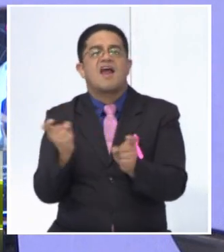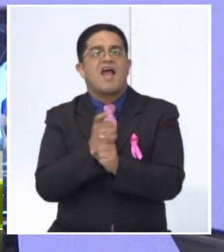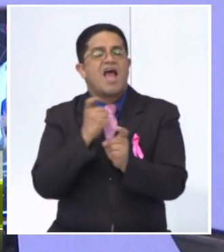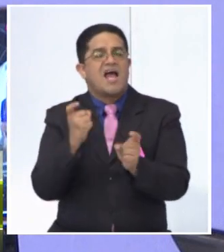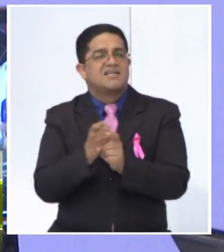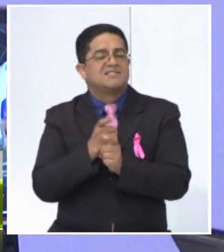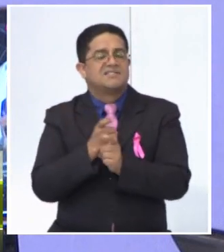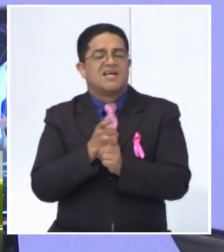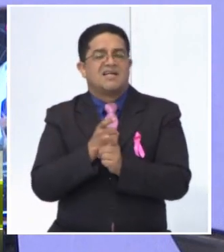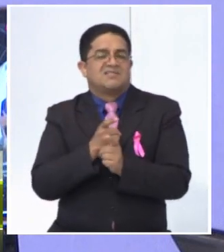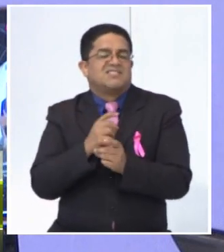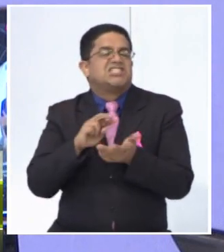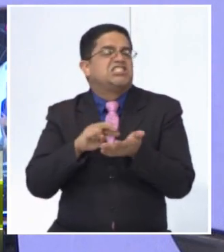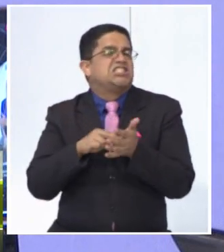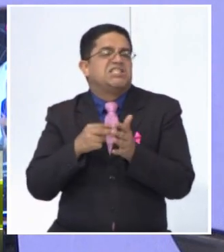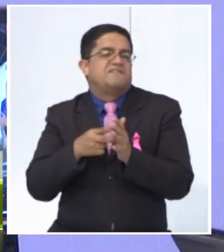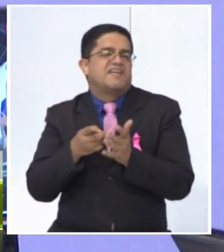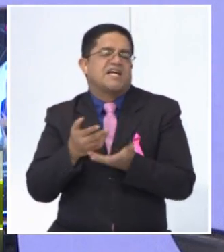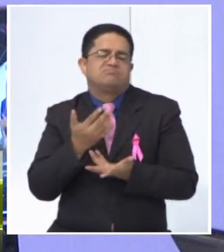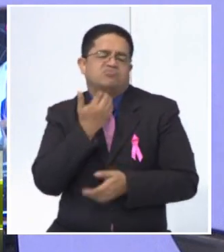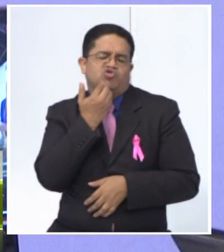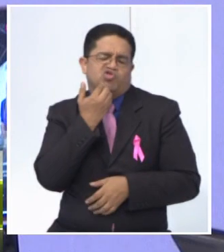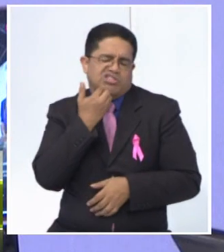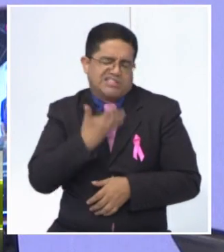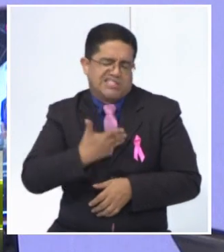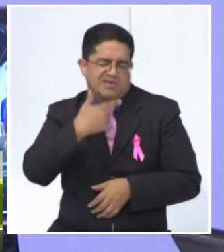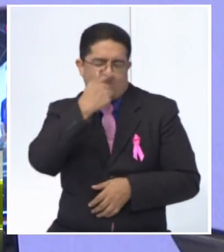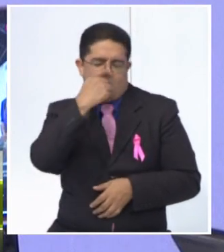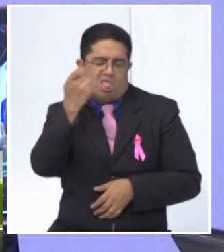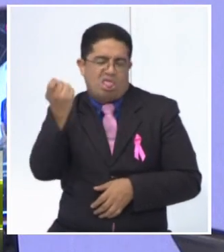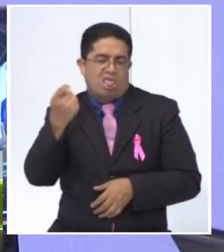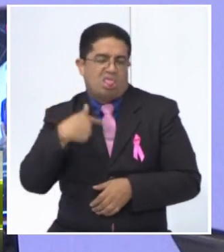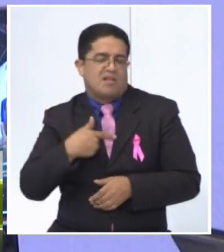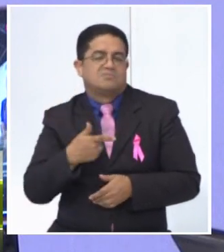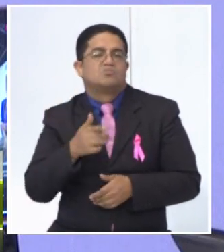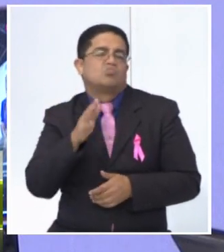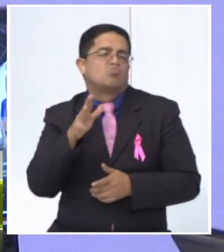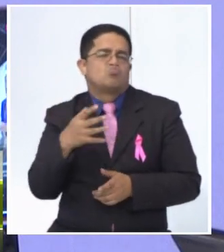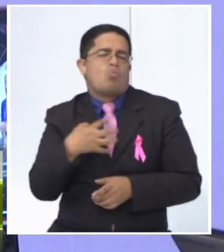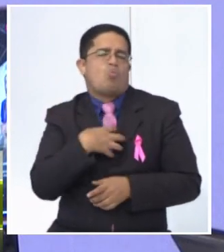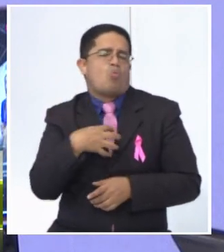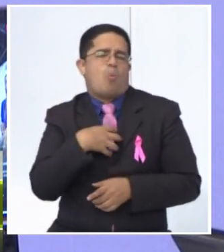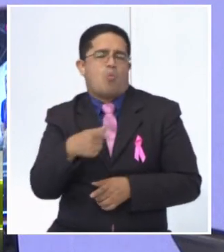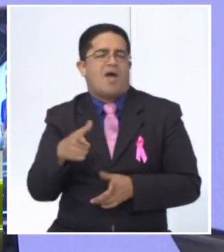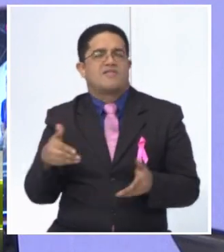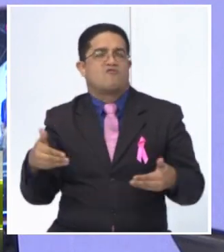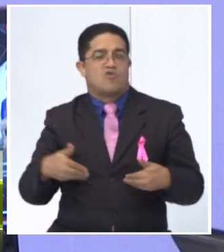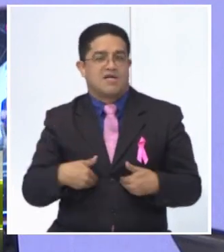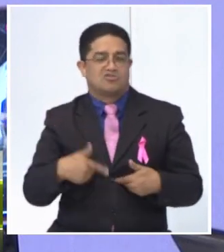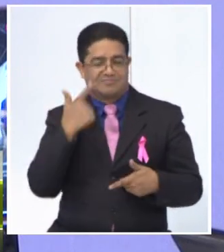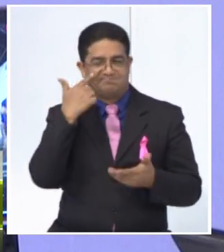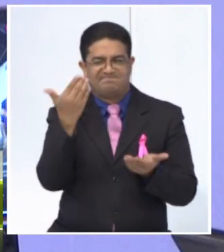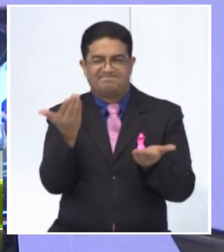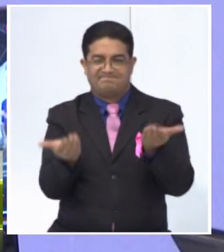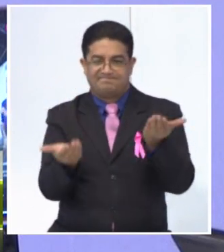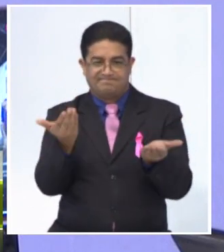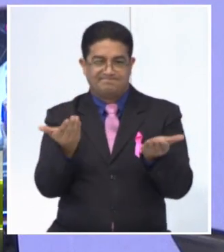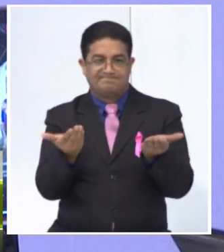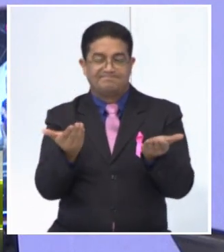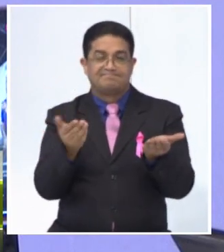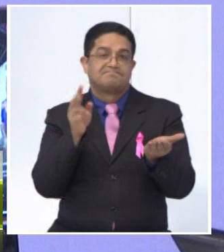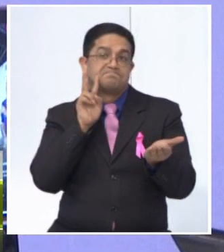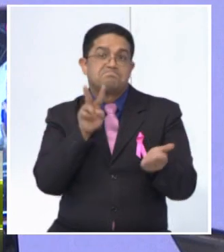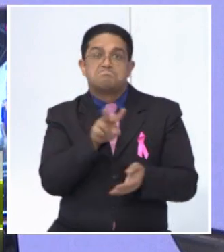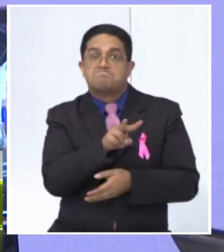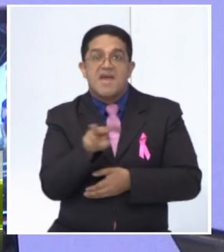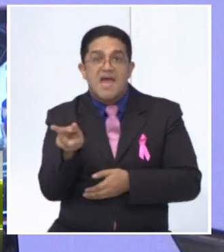todo lo que él haga es prácticamente un esfuerzo perdido. Entonces, cuando tenemos estas dos personas, nos vamos a dar cuenta que